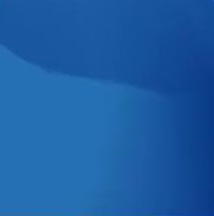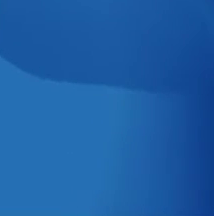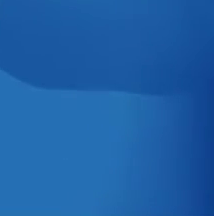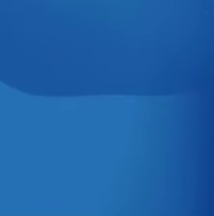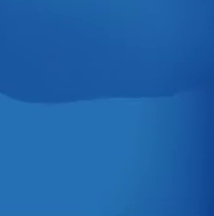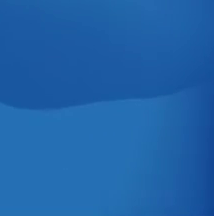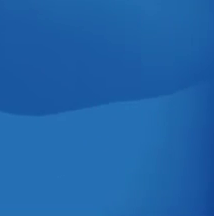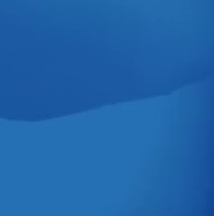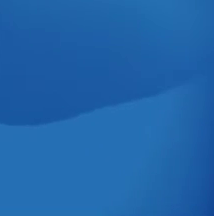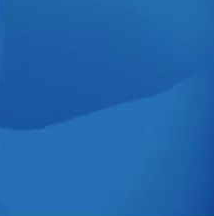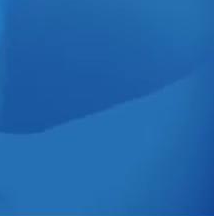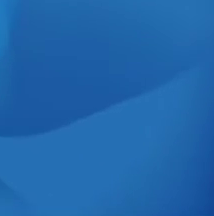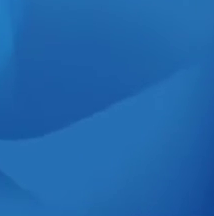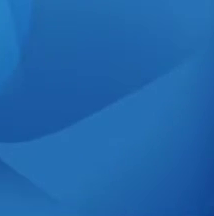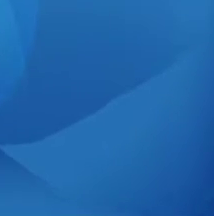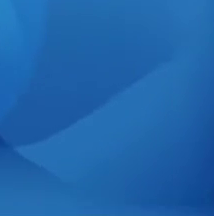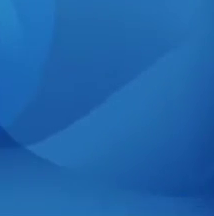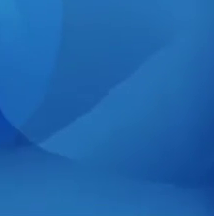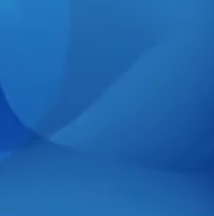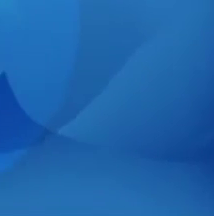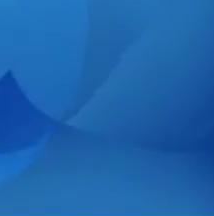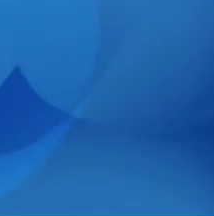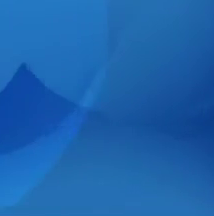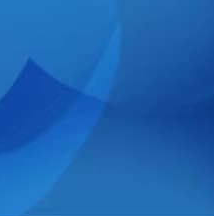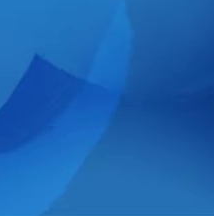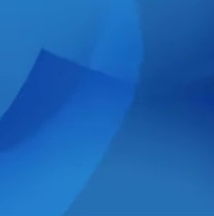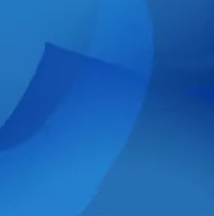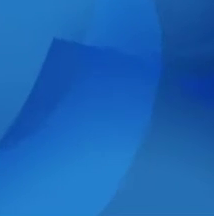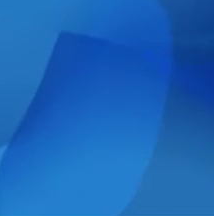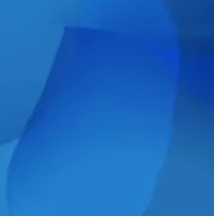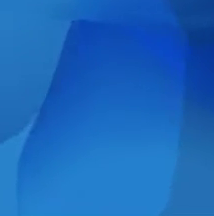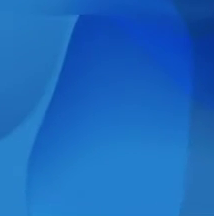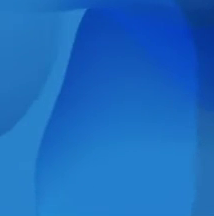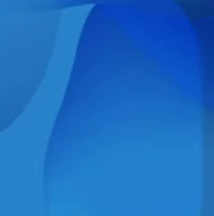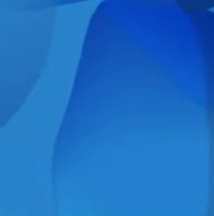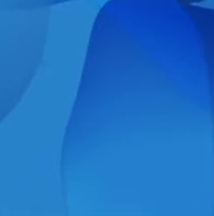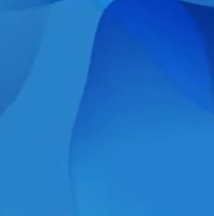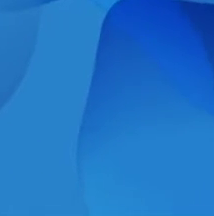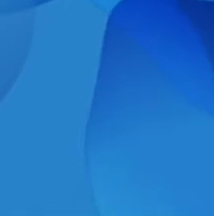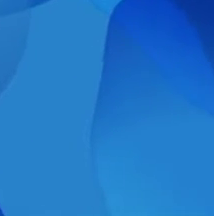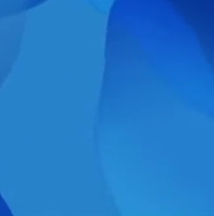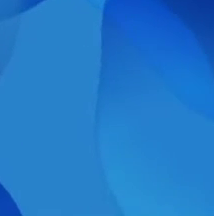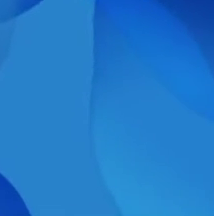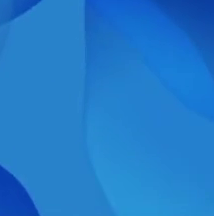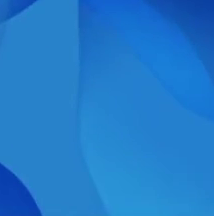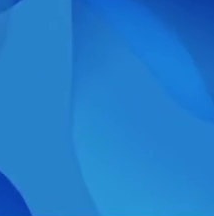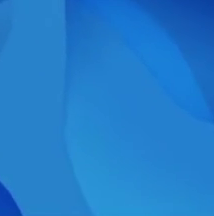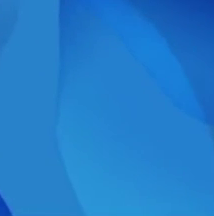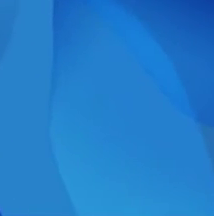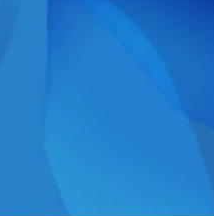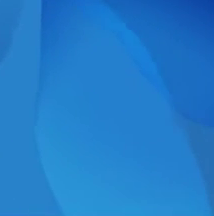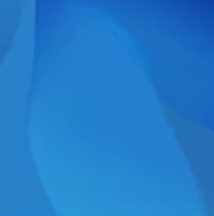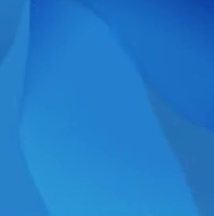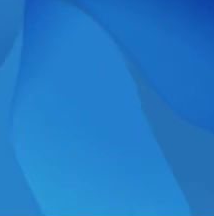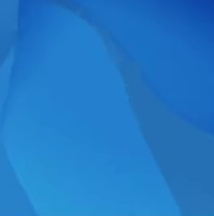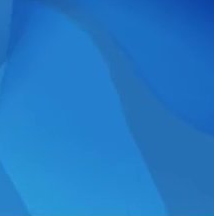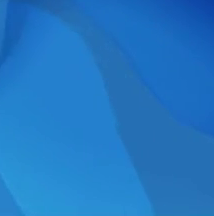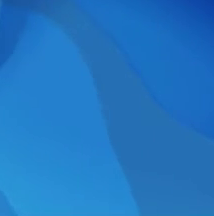enojo, queja, dolor, miedo. Se utilizan para llamar la atención hacia